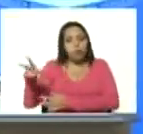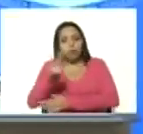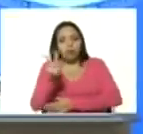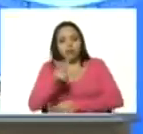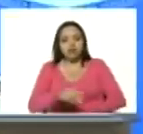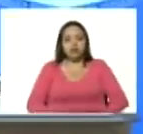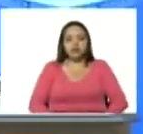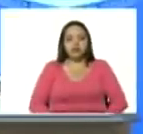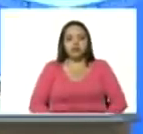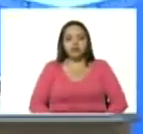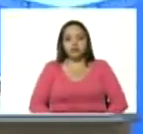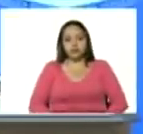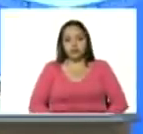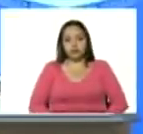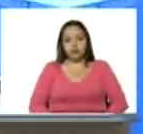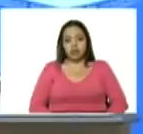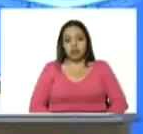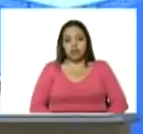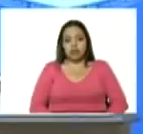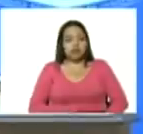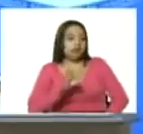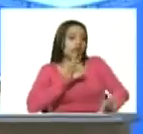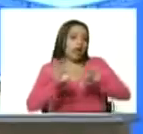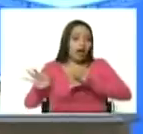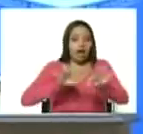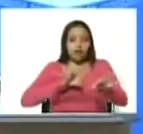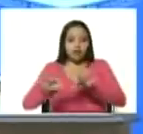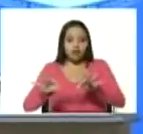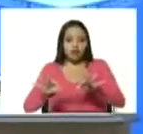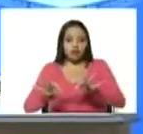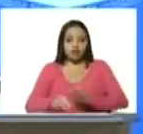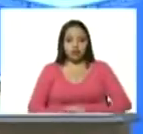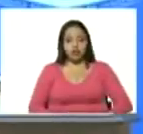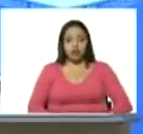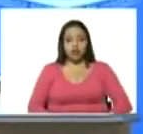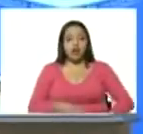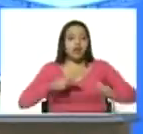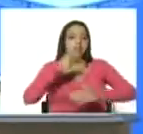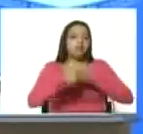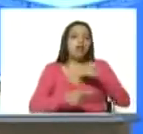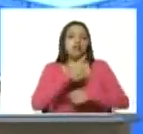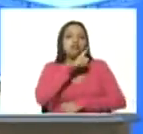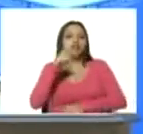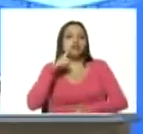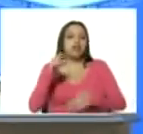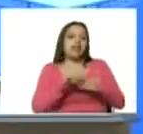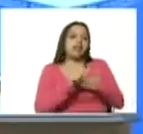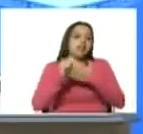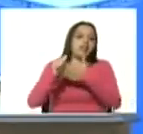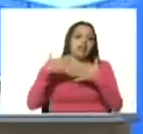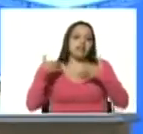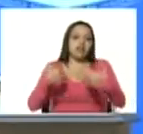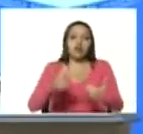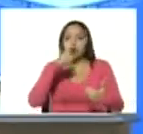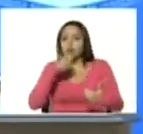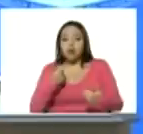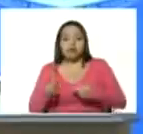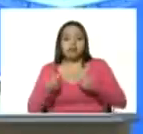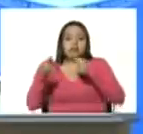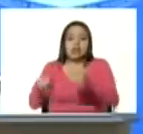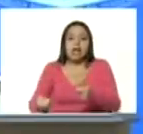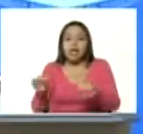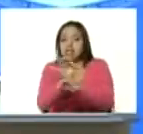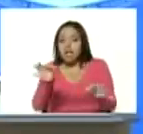Y esa pantomima que se llamó el programa Héroes de la Salud, donde no le llegó ni un centavo a ningún trabajador de la